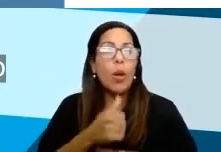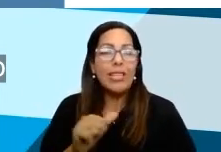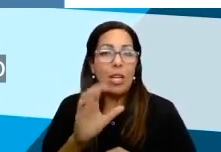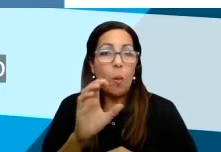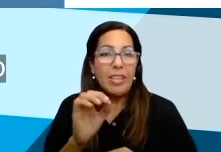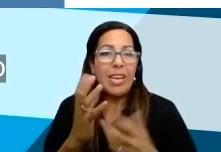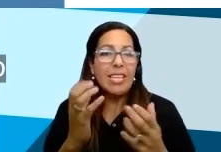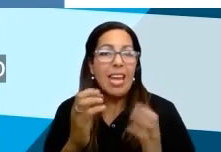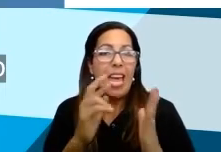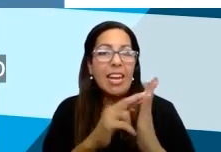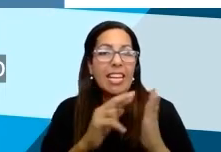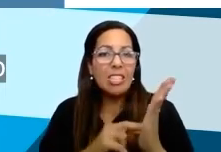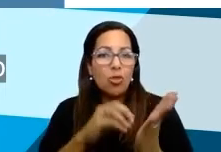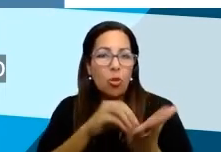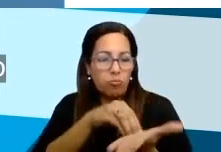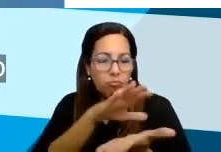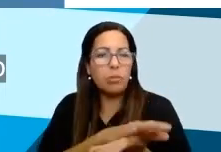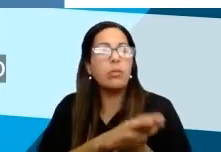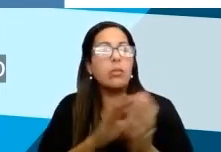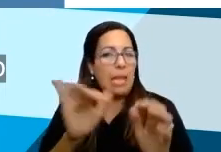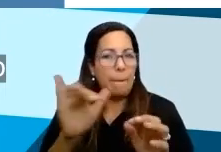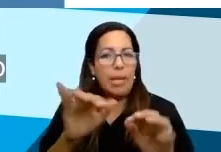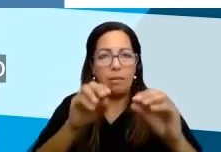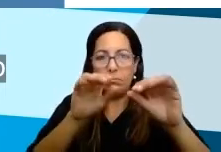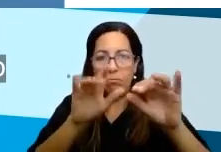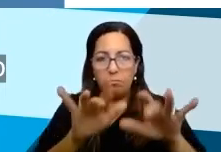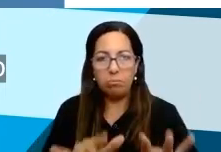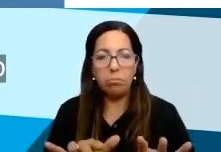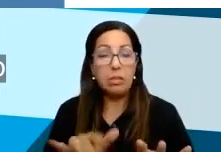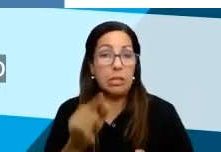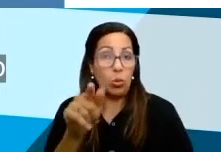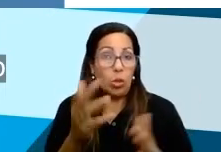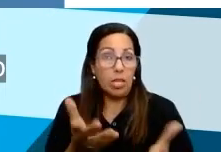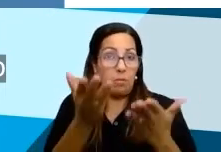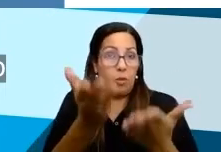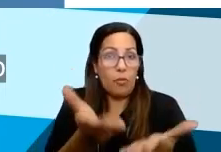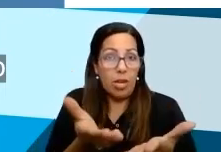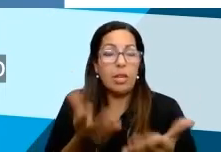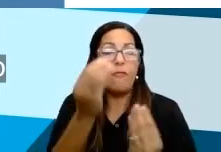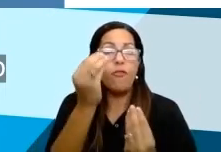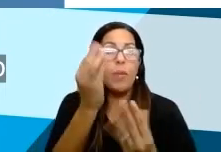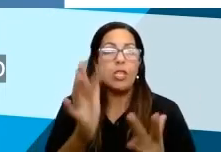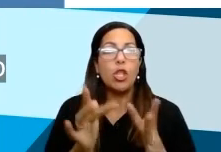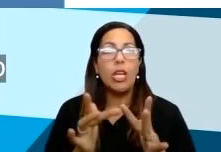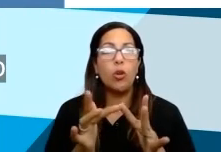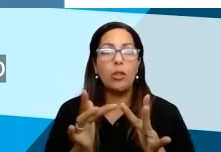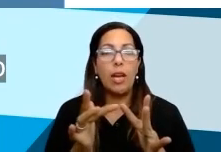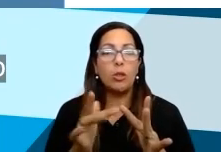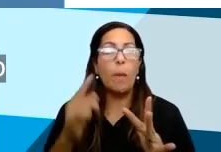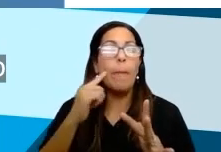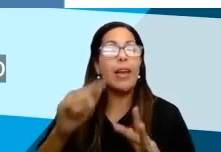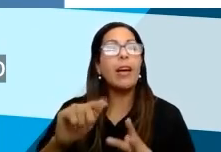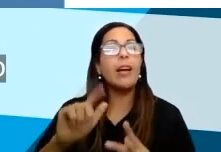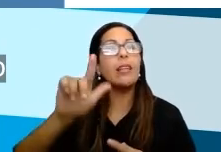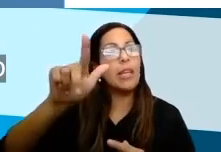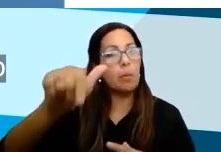entidad, individuo que quisiera proveer la información de contacto para ser notificado